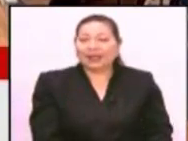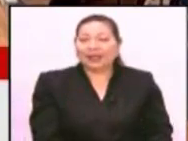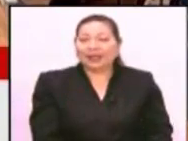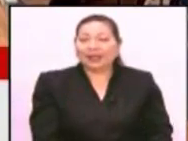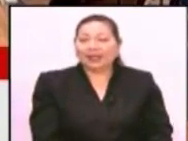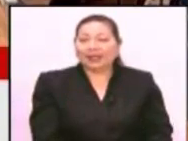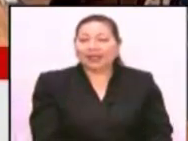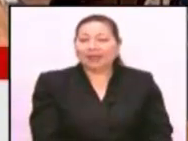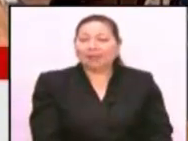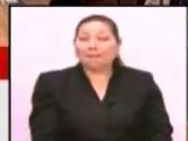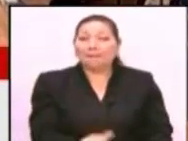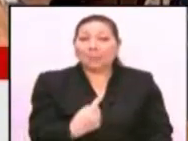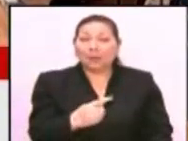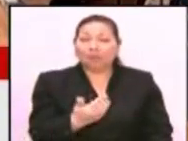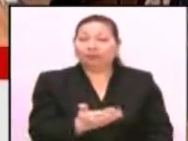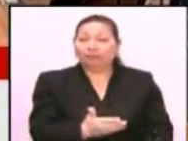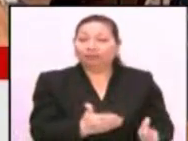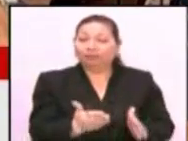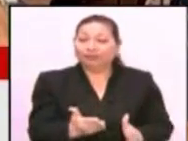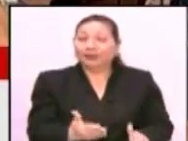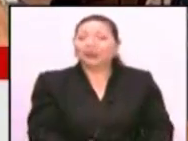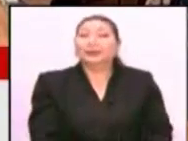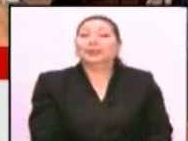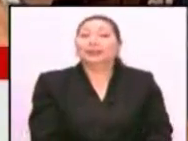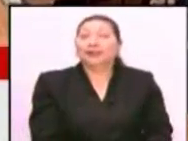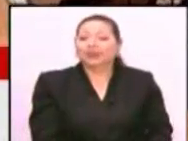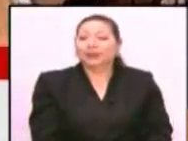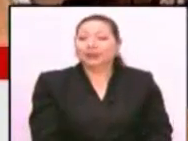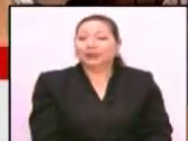es esto, ¿no? Por un lado,